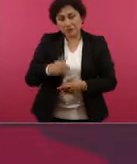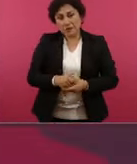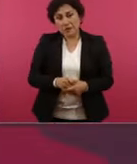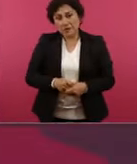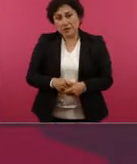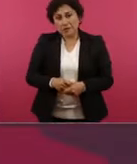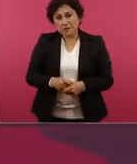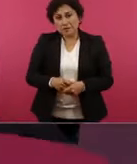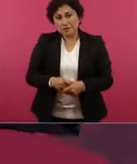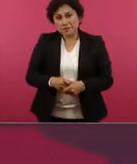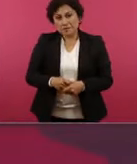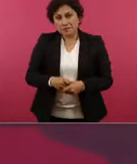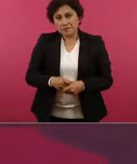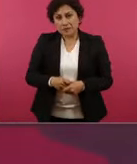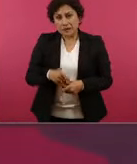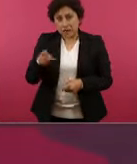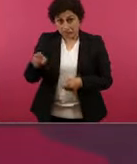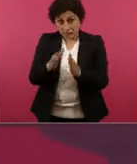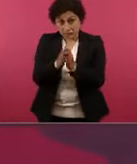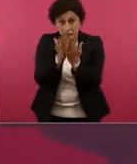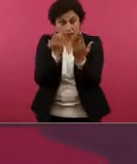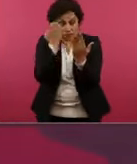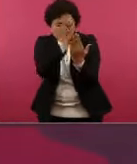¿Ya leyó los libros?